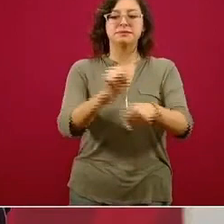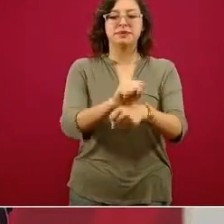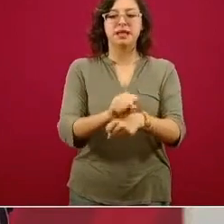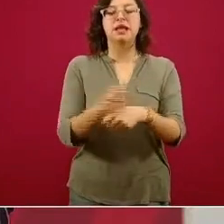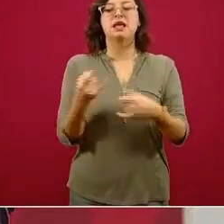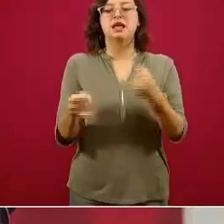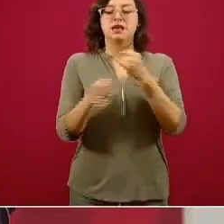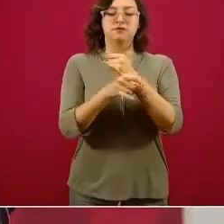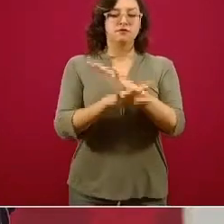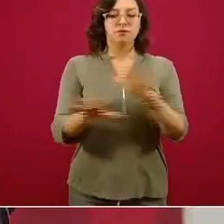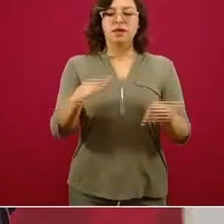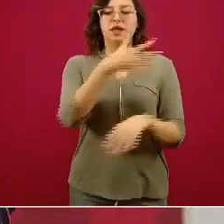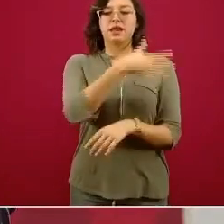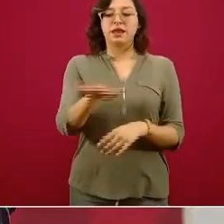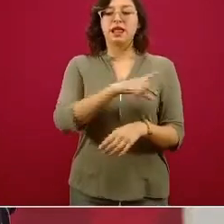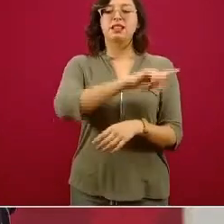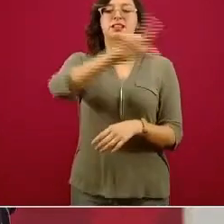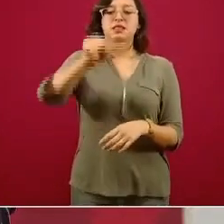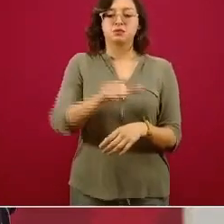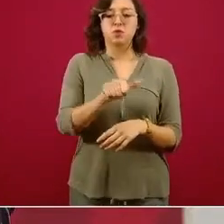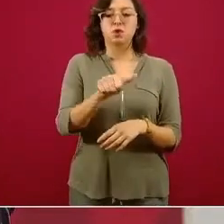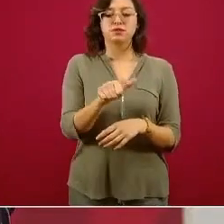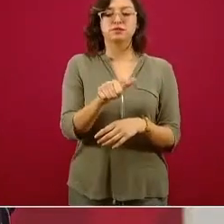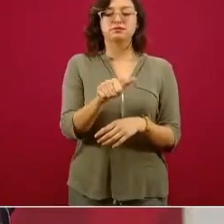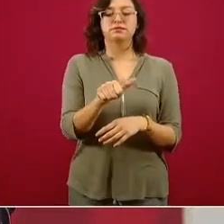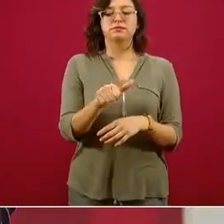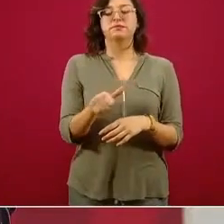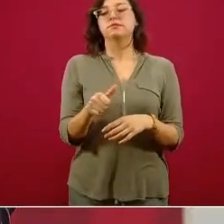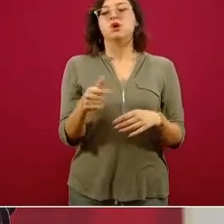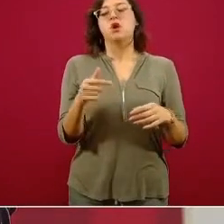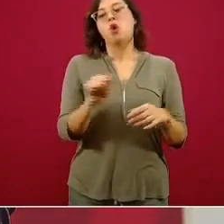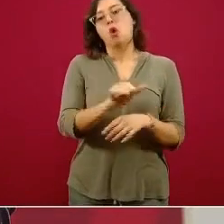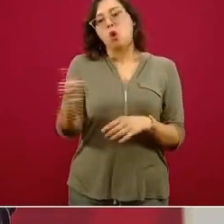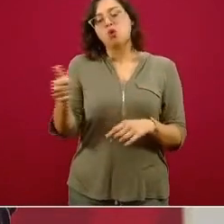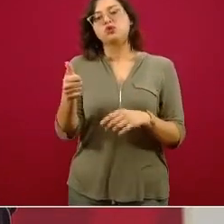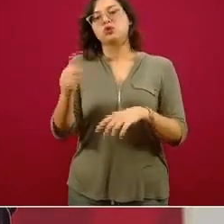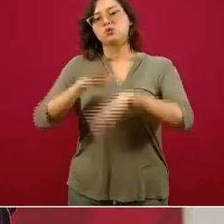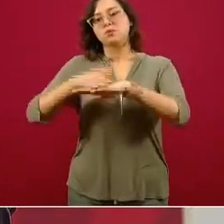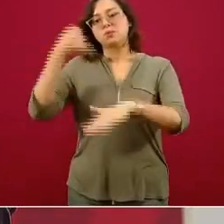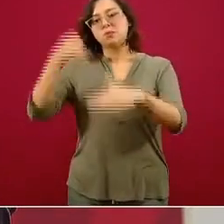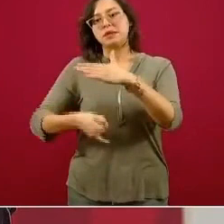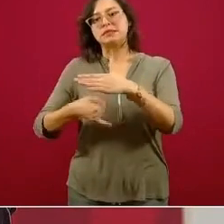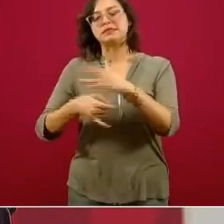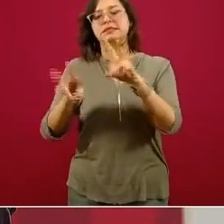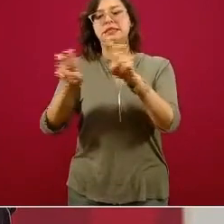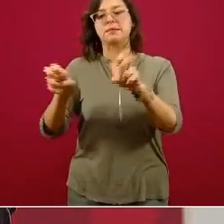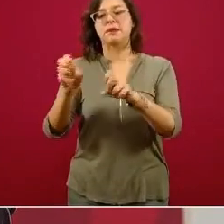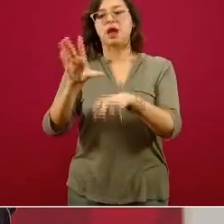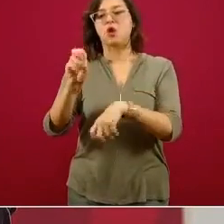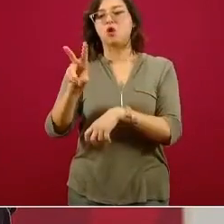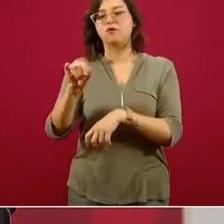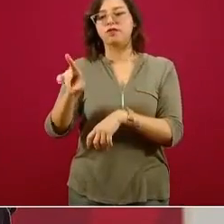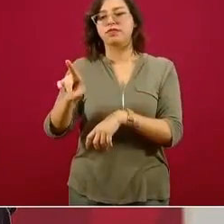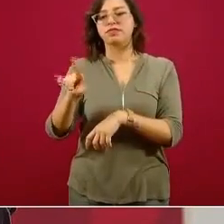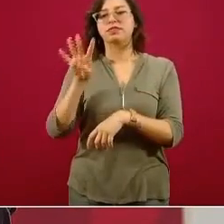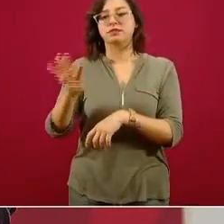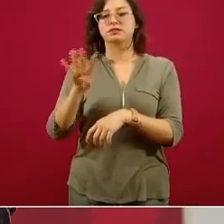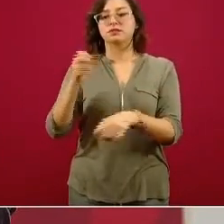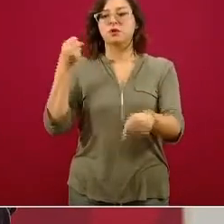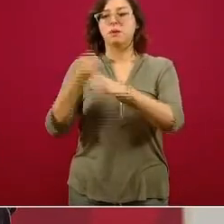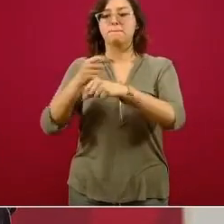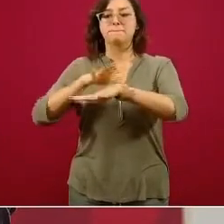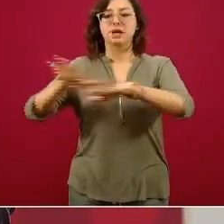técnico y pasaremos posteriormente a los detalles sobre el impacto de COVID-19 en el personal de